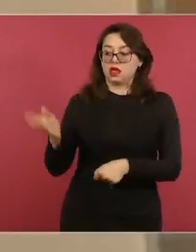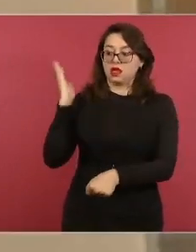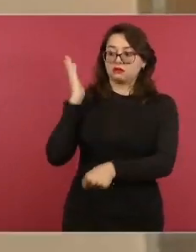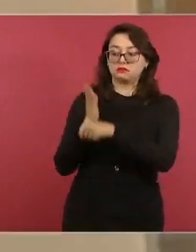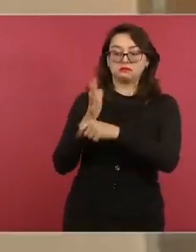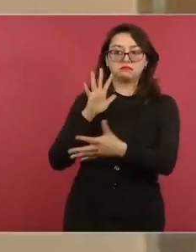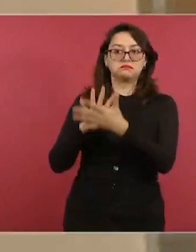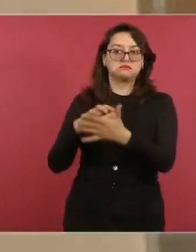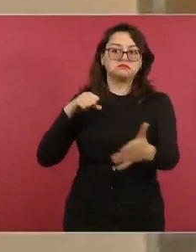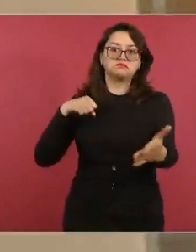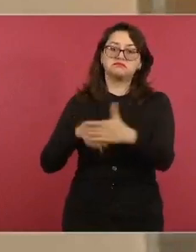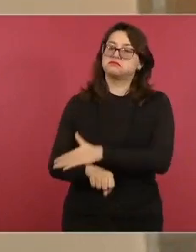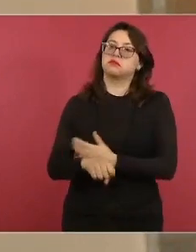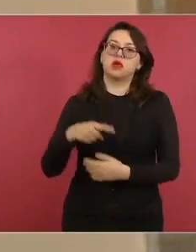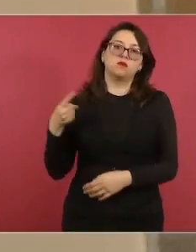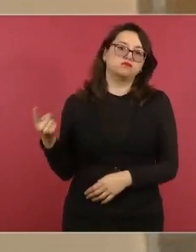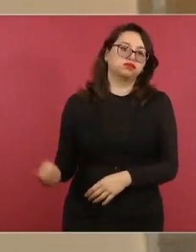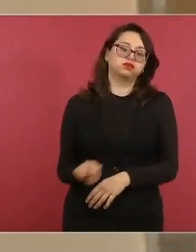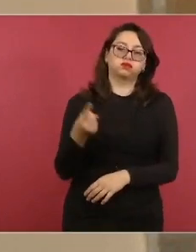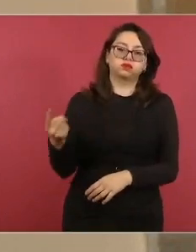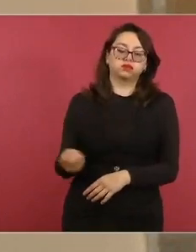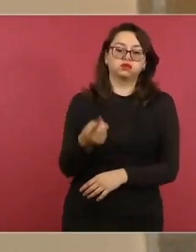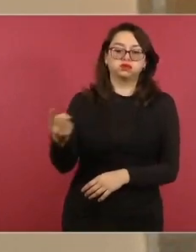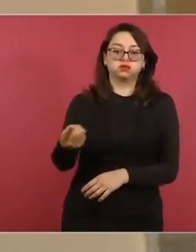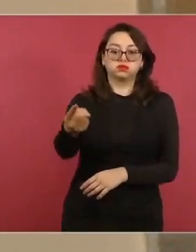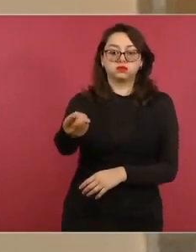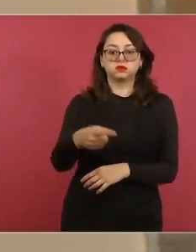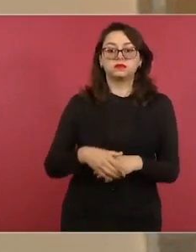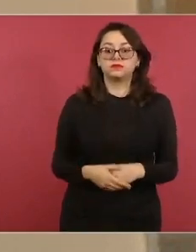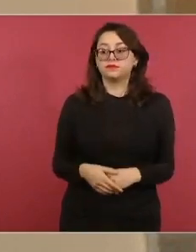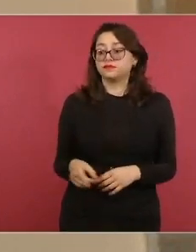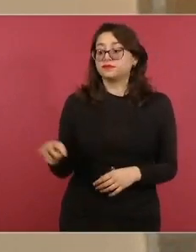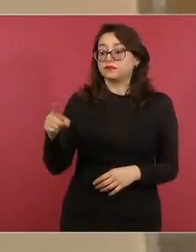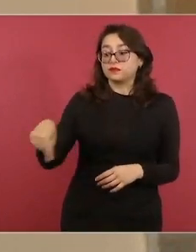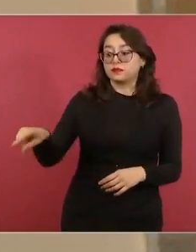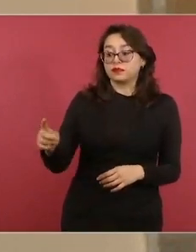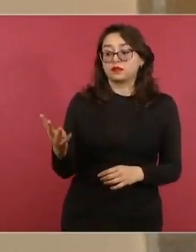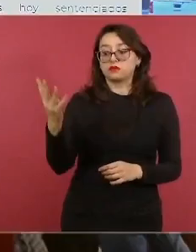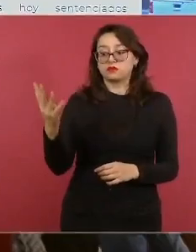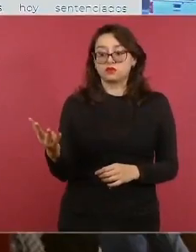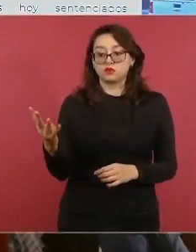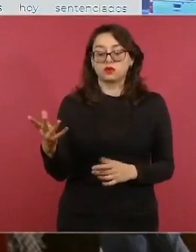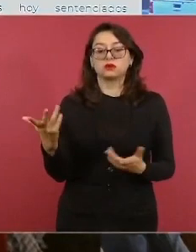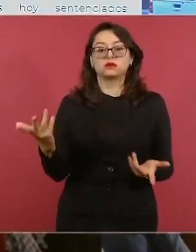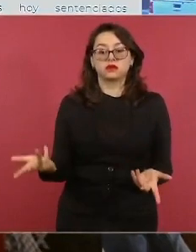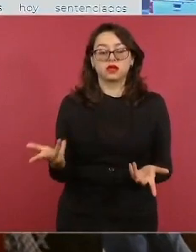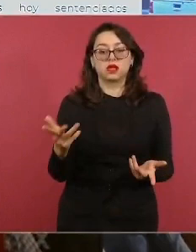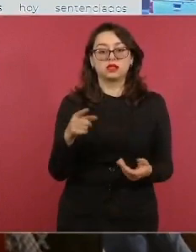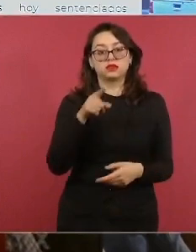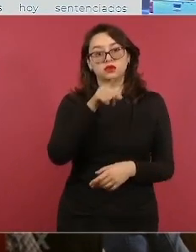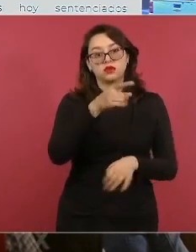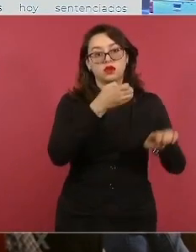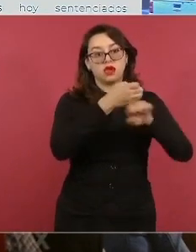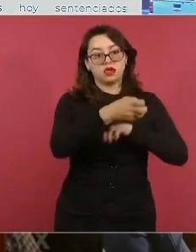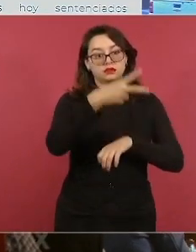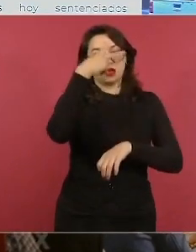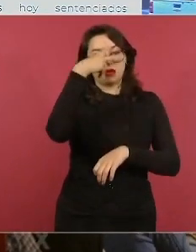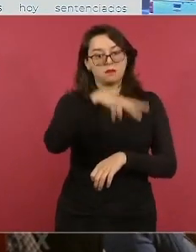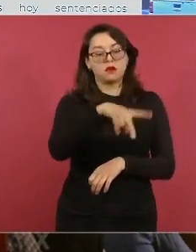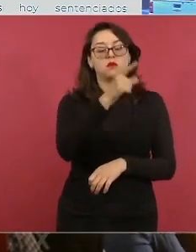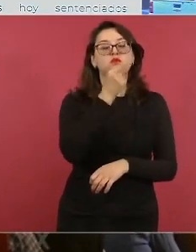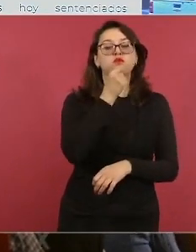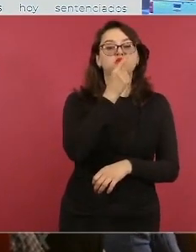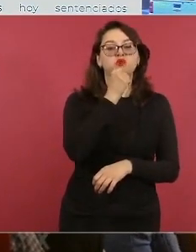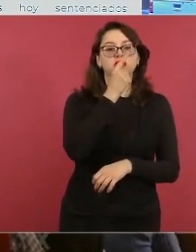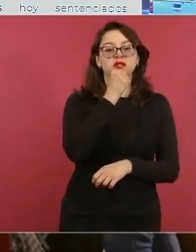tras ser declarados culpables de un multi homicidio de ocho elementos de la Secretaría de Seguridad Pública del Estado de México y cinco agentes